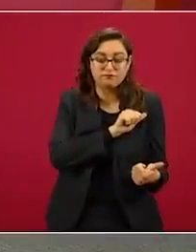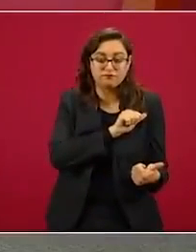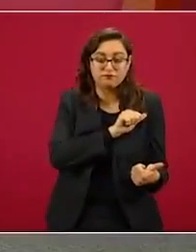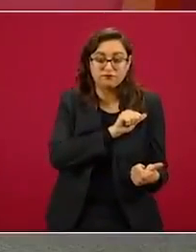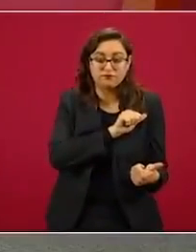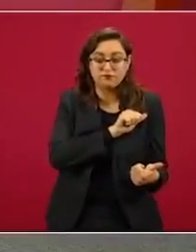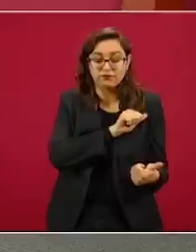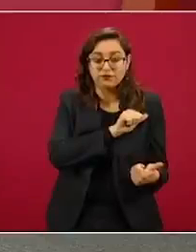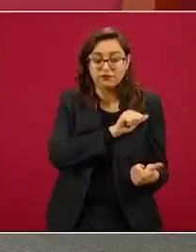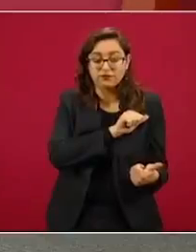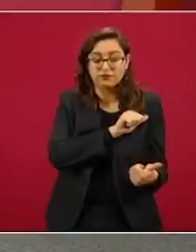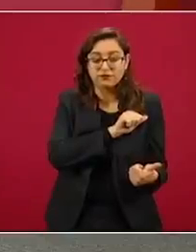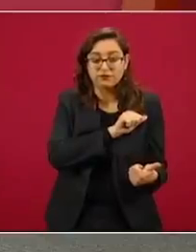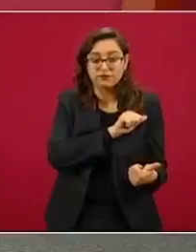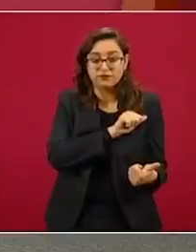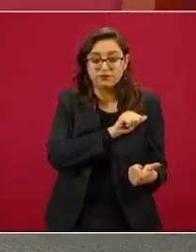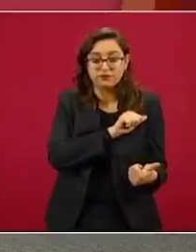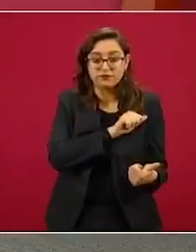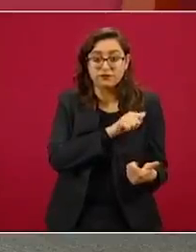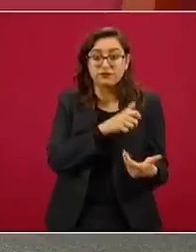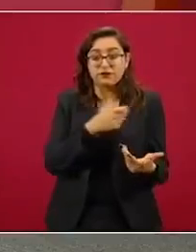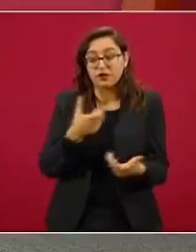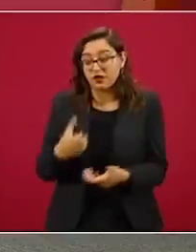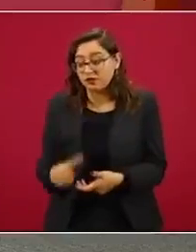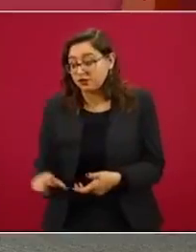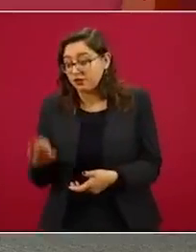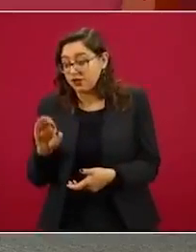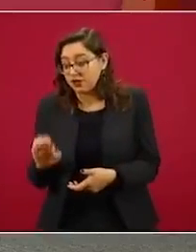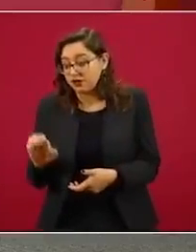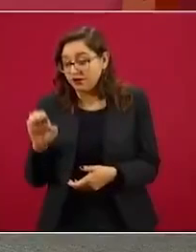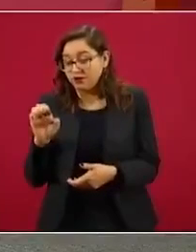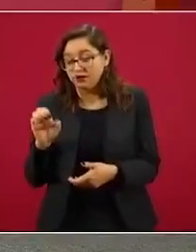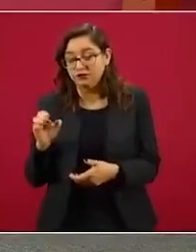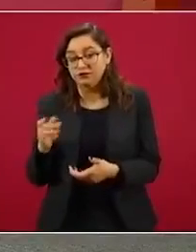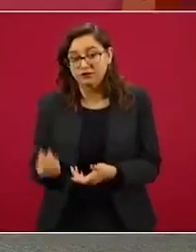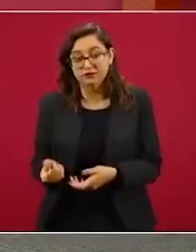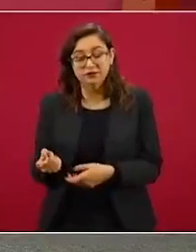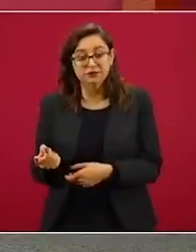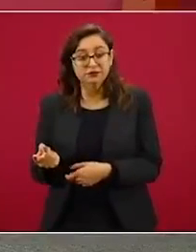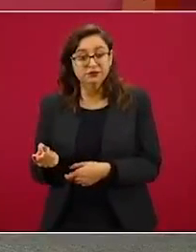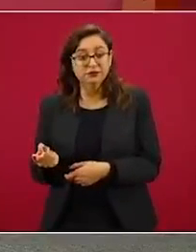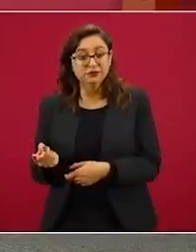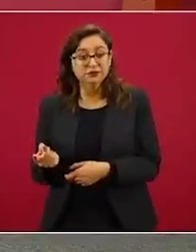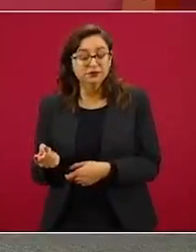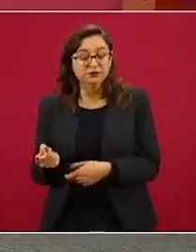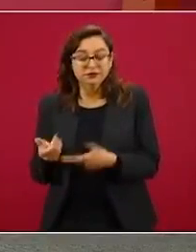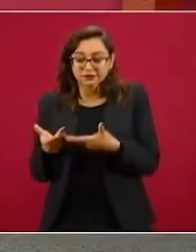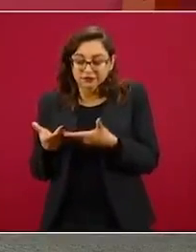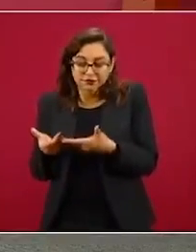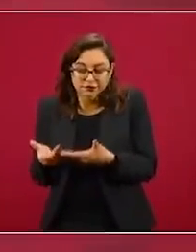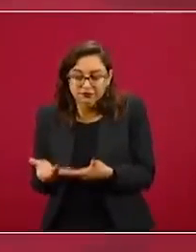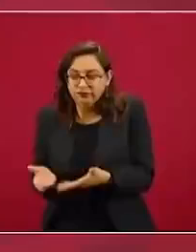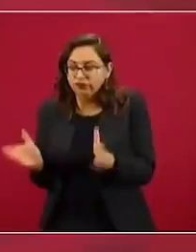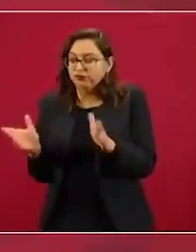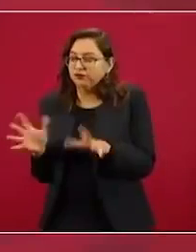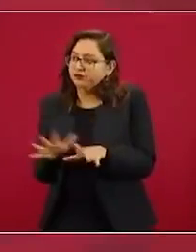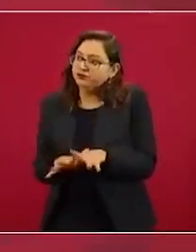y lo que genera la Comisión Federal de Electricidad, pues es en